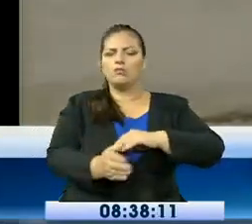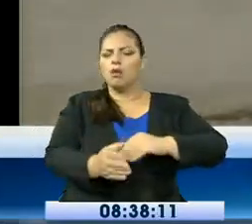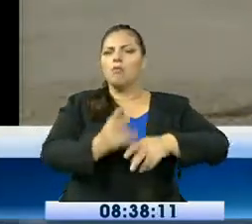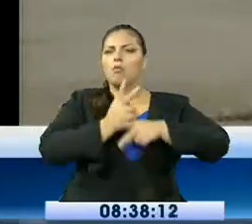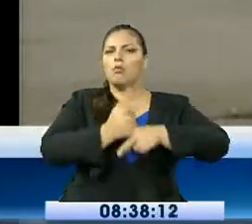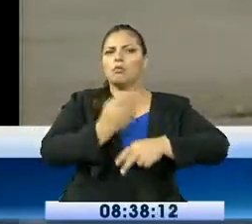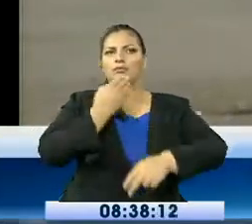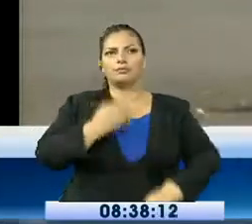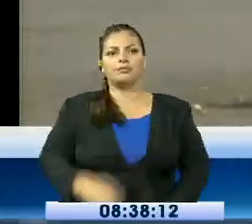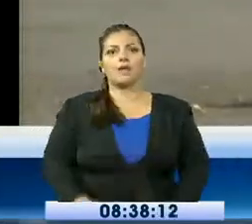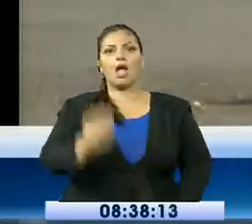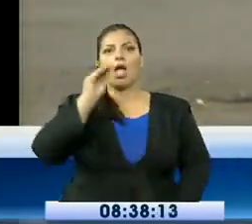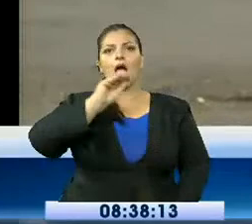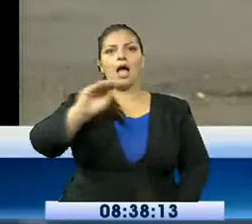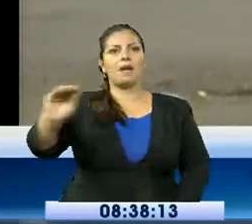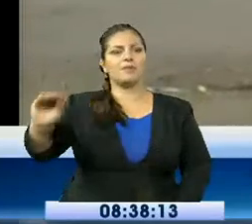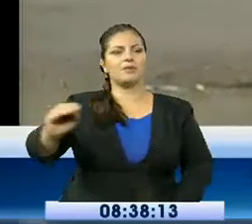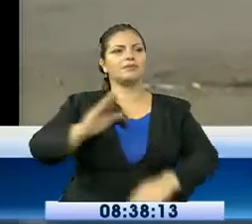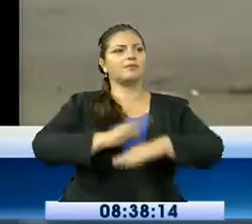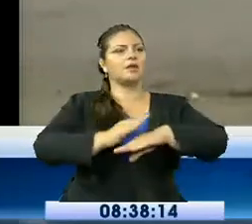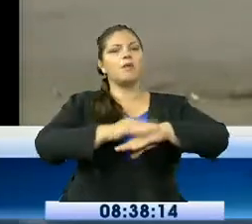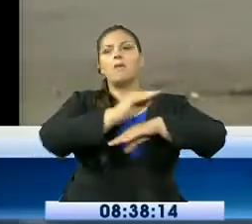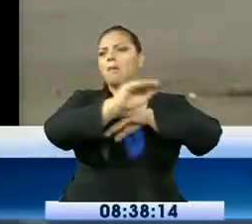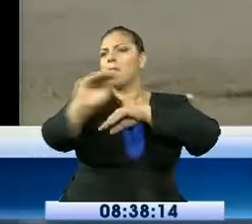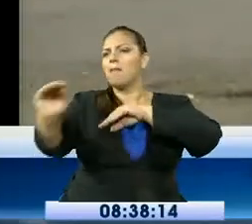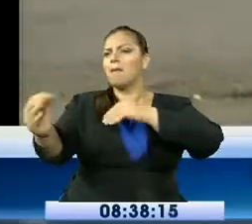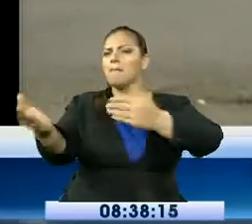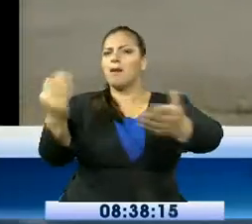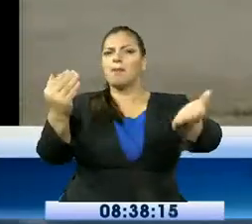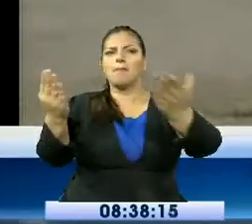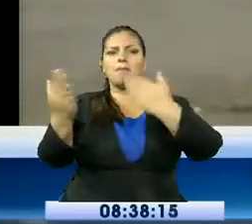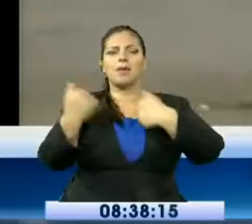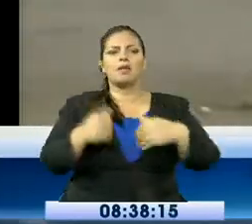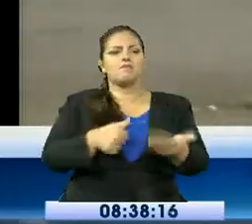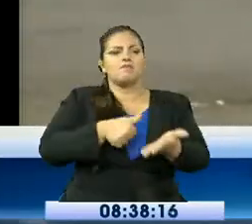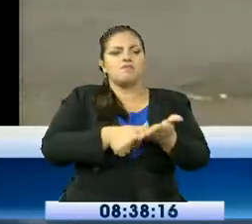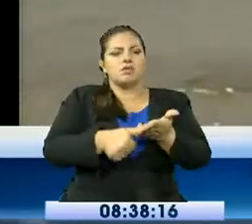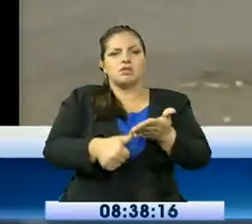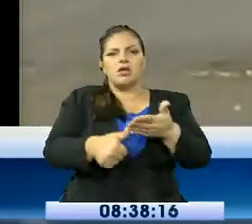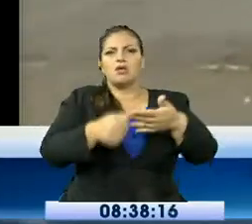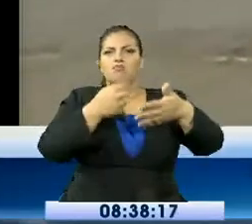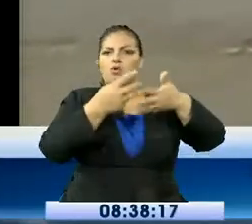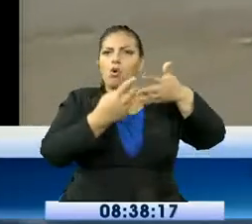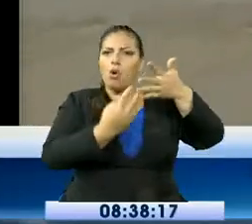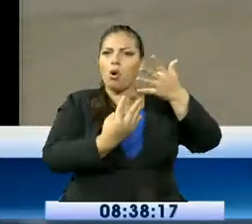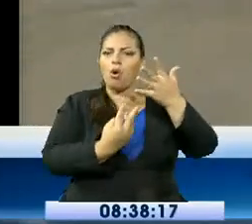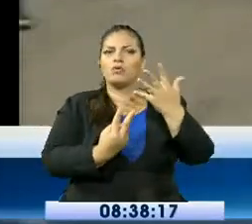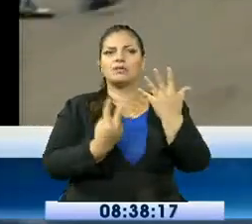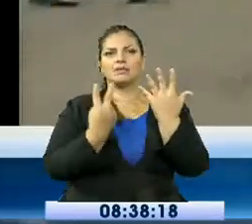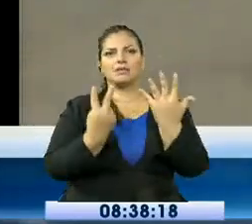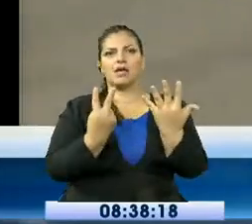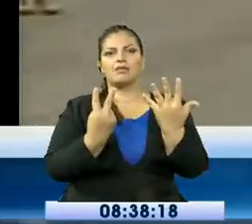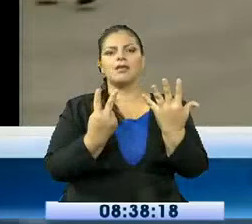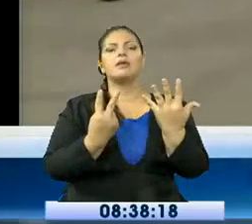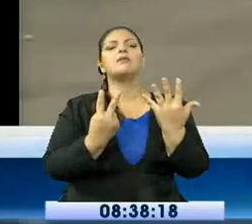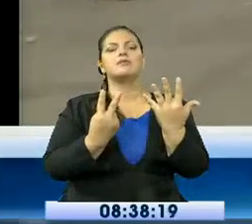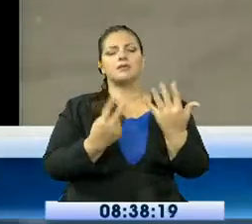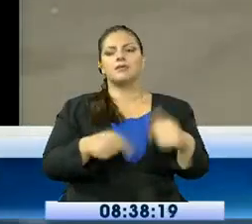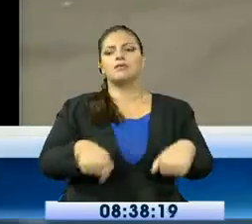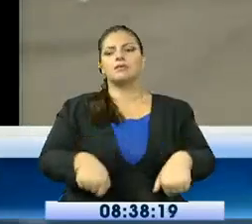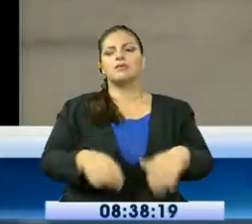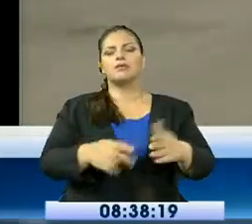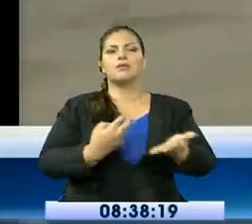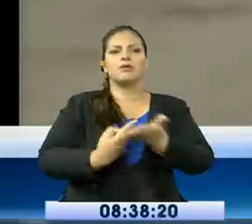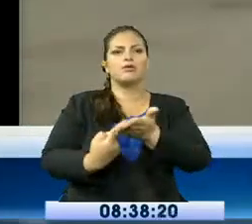una asamblea comunitaria que tuvimos con diferentes instituciones y ministerios ya Y tenemos inclusive chat un chat con los comador de de